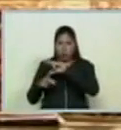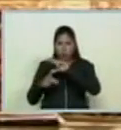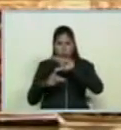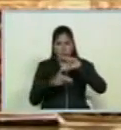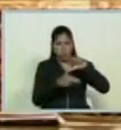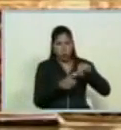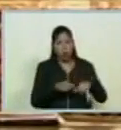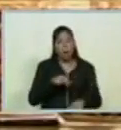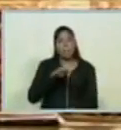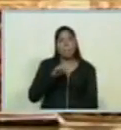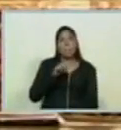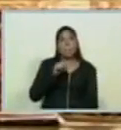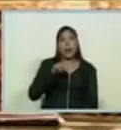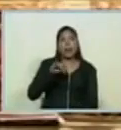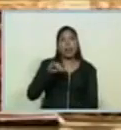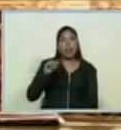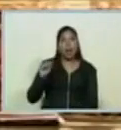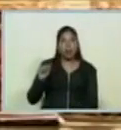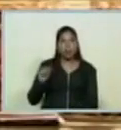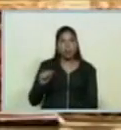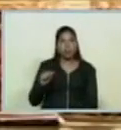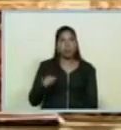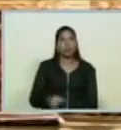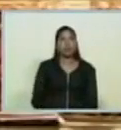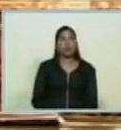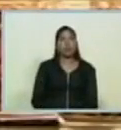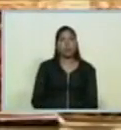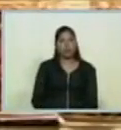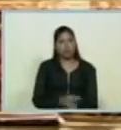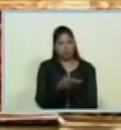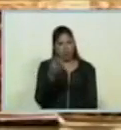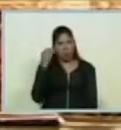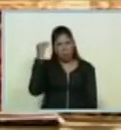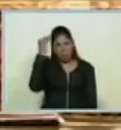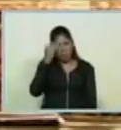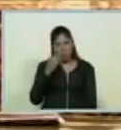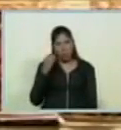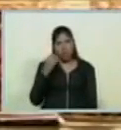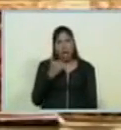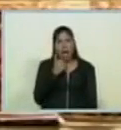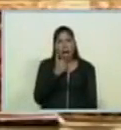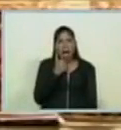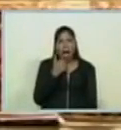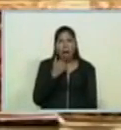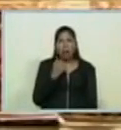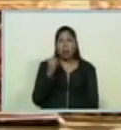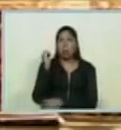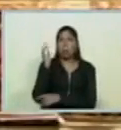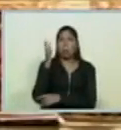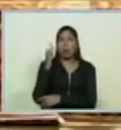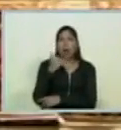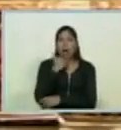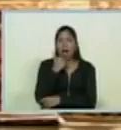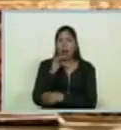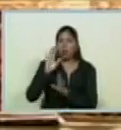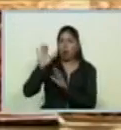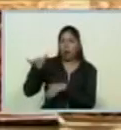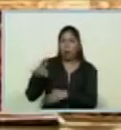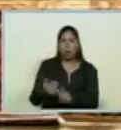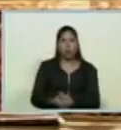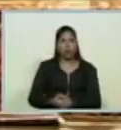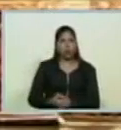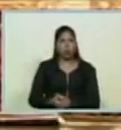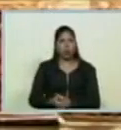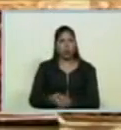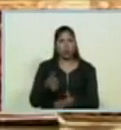María y ustedes creen que Donald Trump se ha dignado a hablar de Puerto Rico, a apoyar a Puerto Rico. No, él solo se dedica a Nicolás